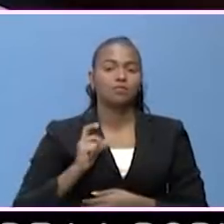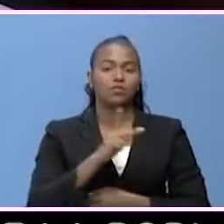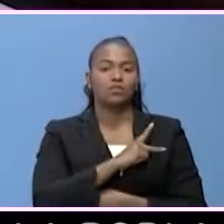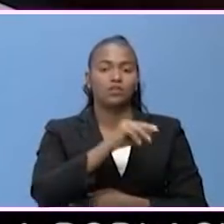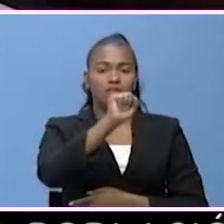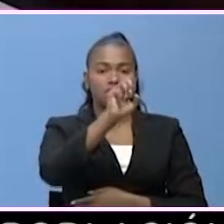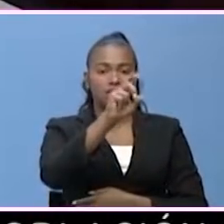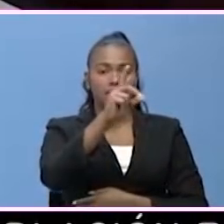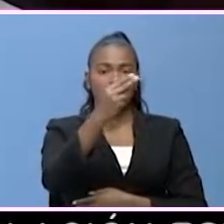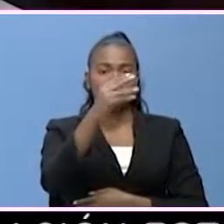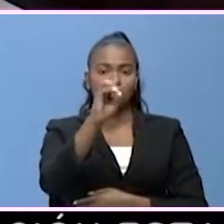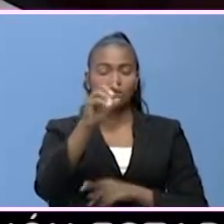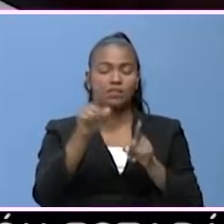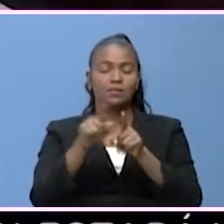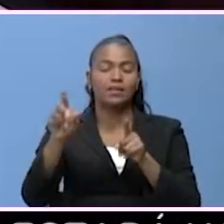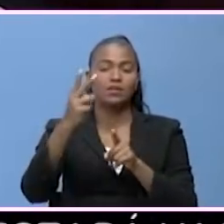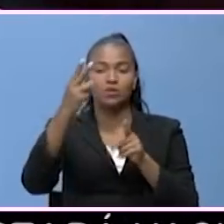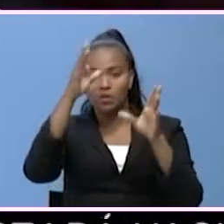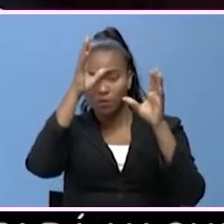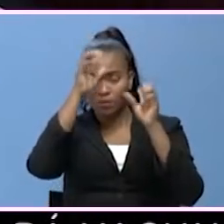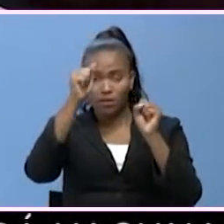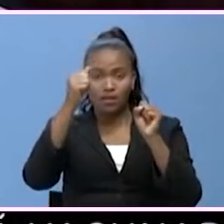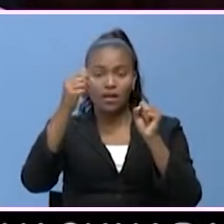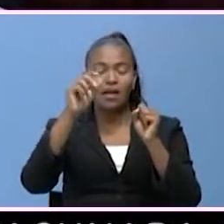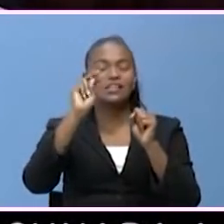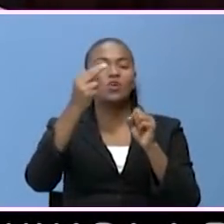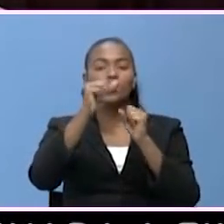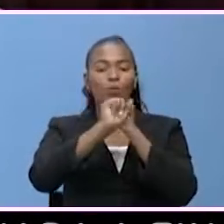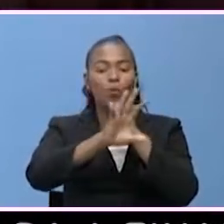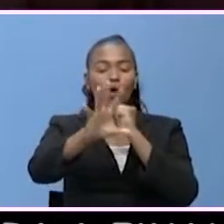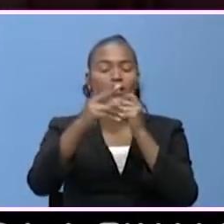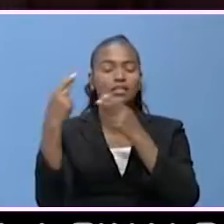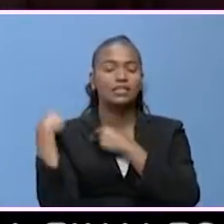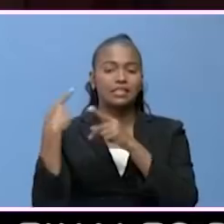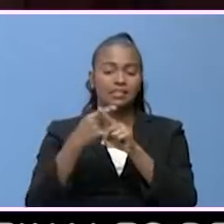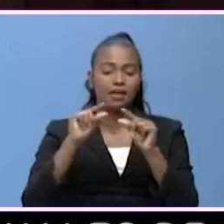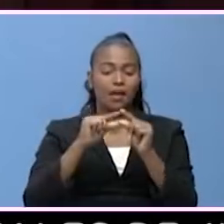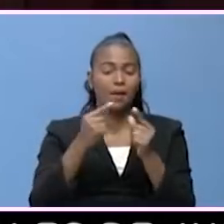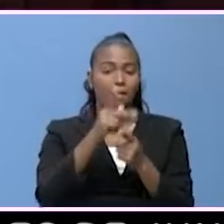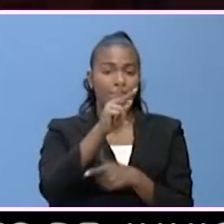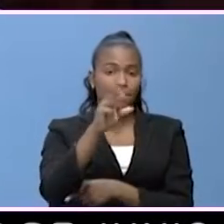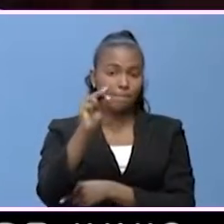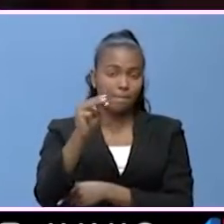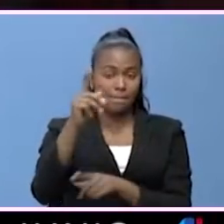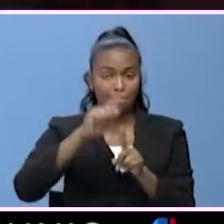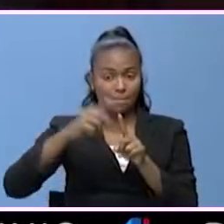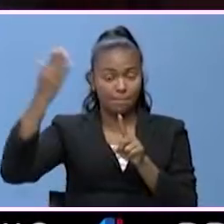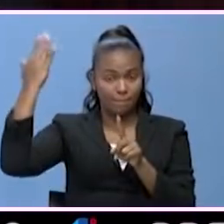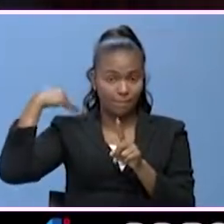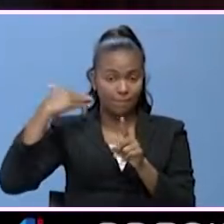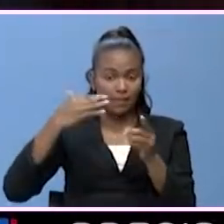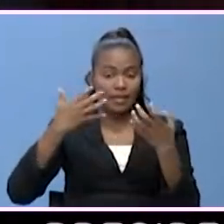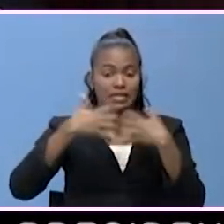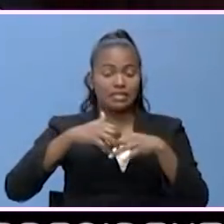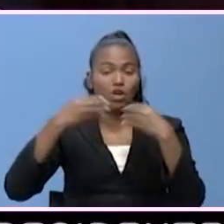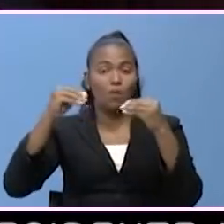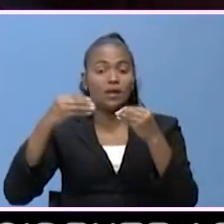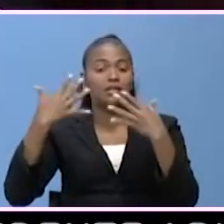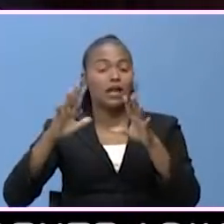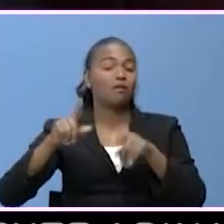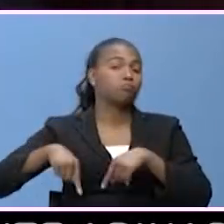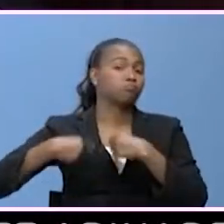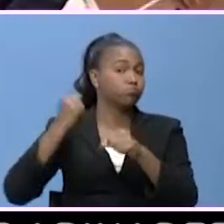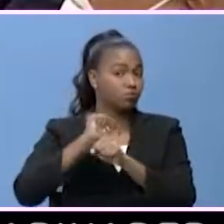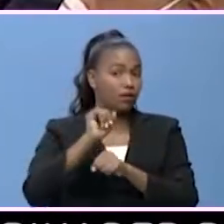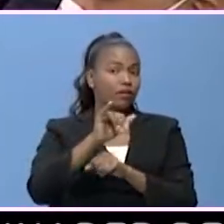propósito vicevocero del bloque del PRM, y desde el cuatrenio pasado, ya la Comisión de Industria y Comercio había venido trabajando ese tema.